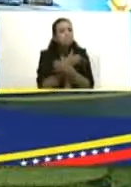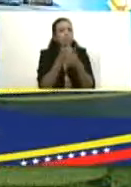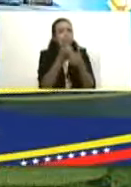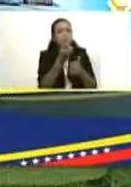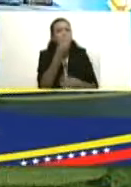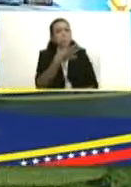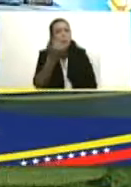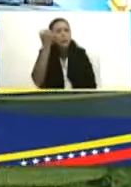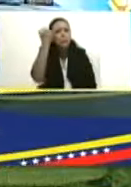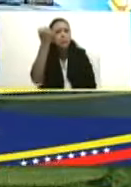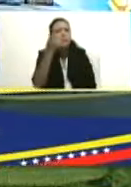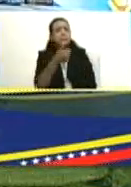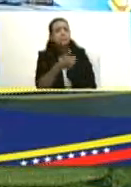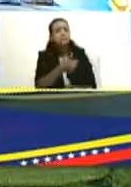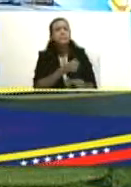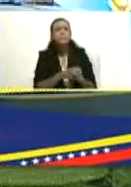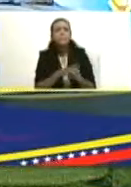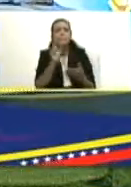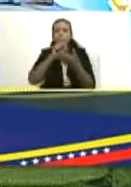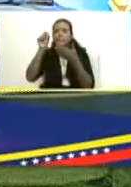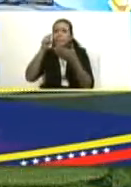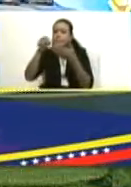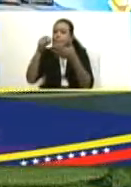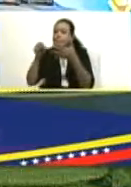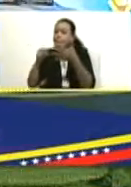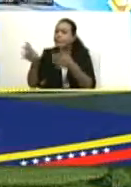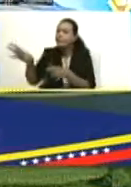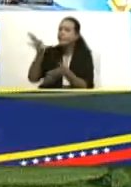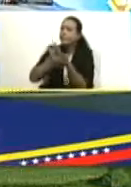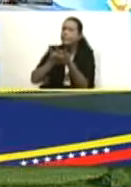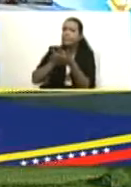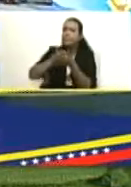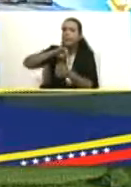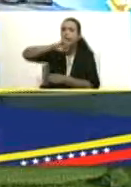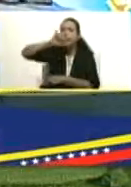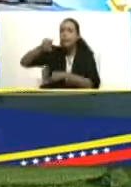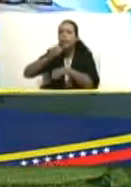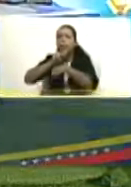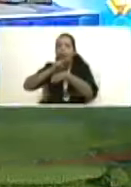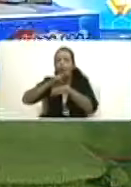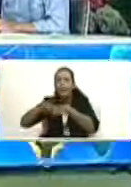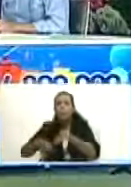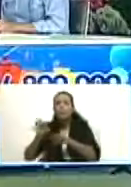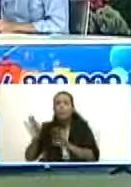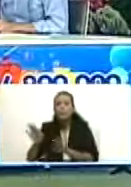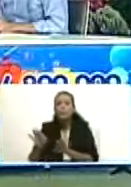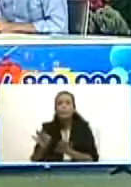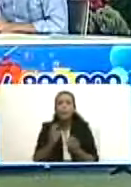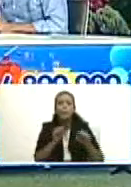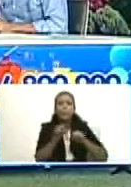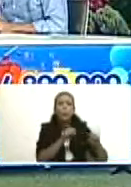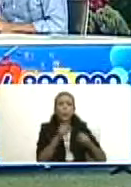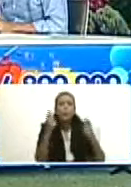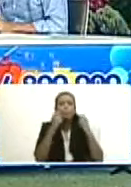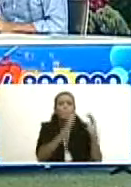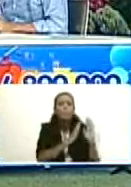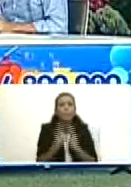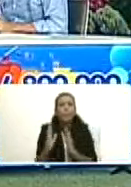Muy buena idea. Toma nota, Villarruel, para esta jornada de preparación del